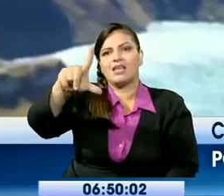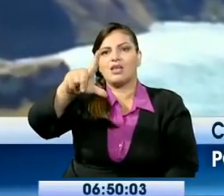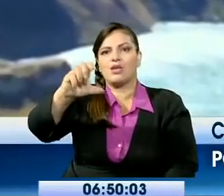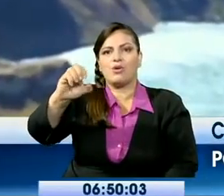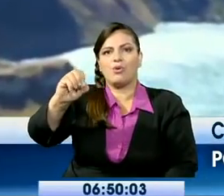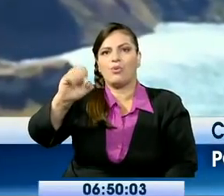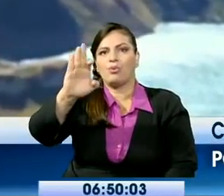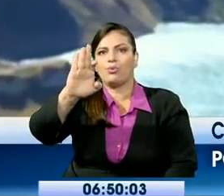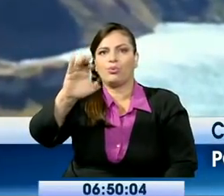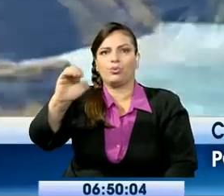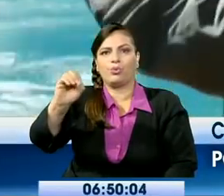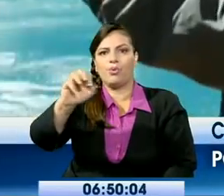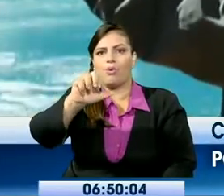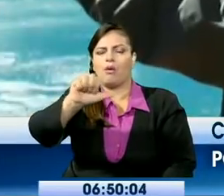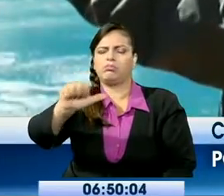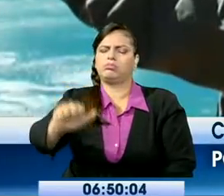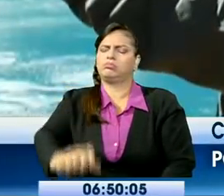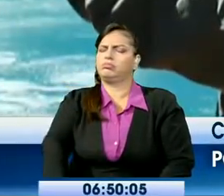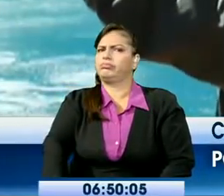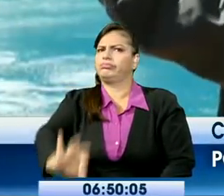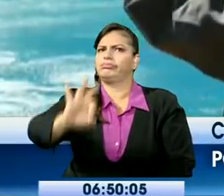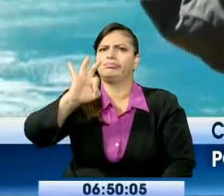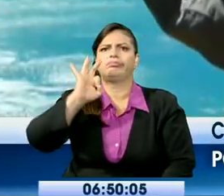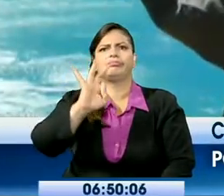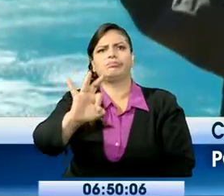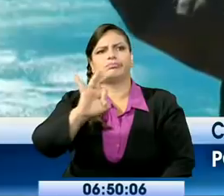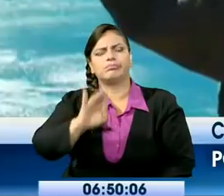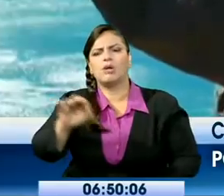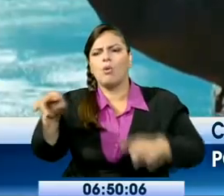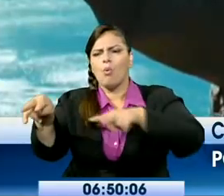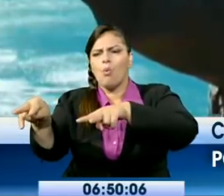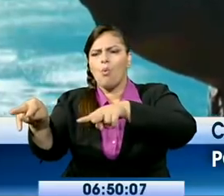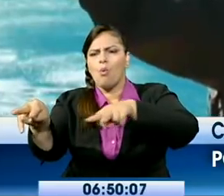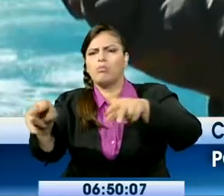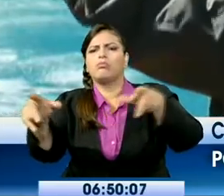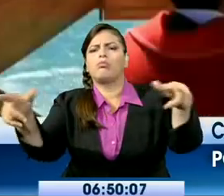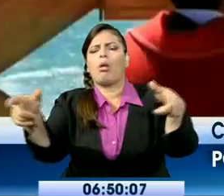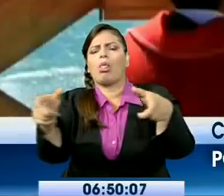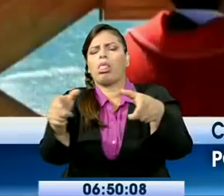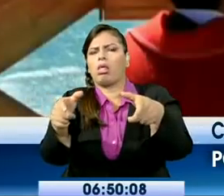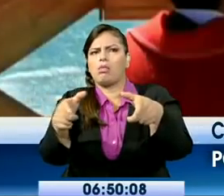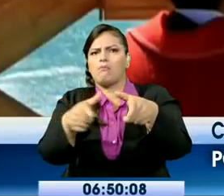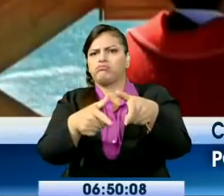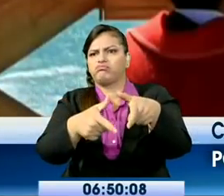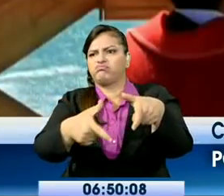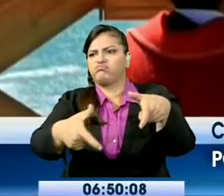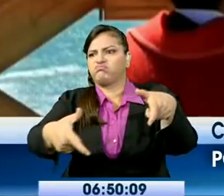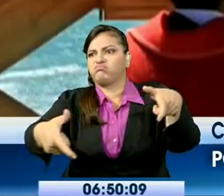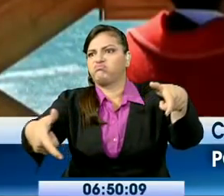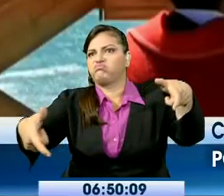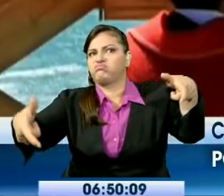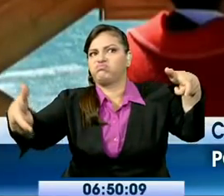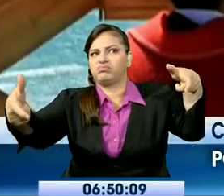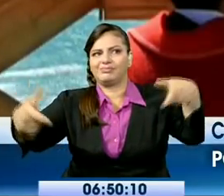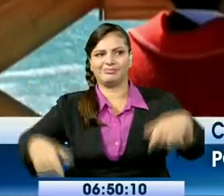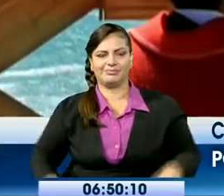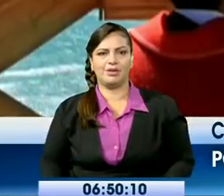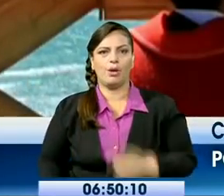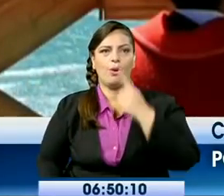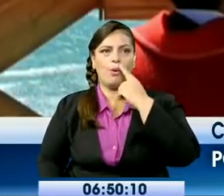los visitantes. Desde aquí muestras la magnitud de este atractivo. Yo vivo aquí